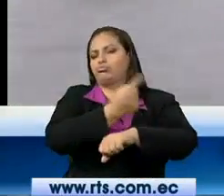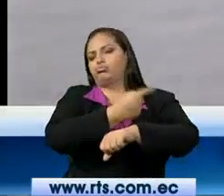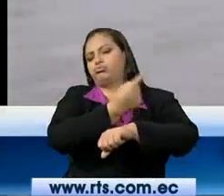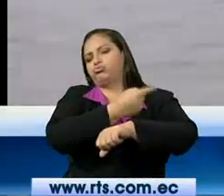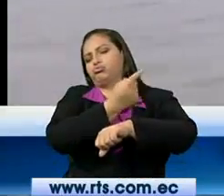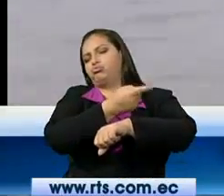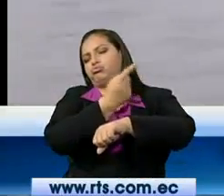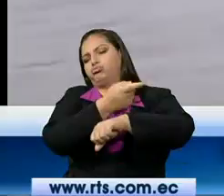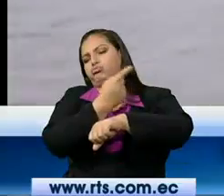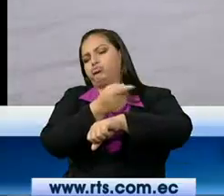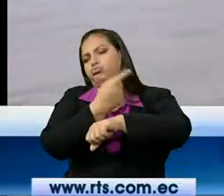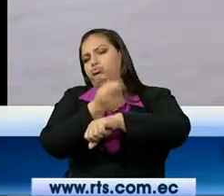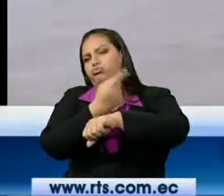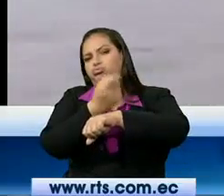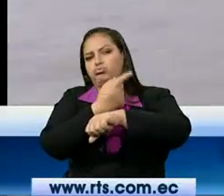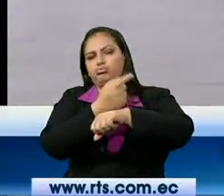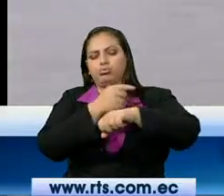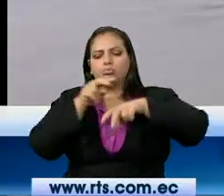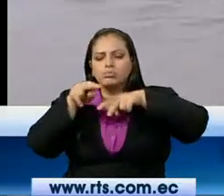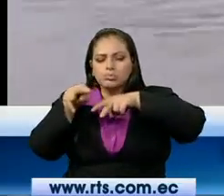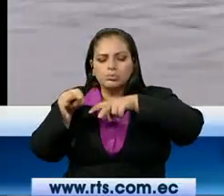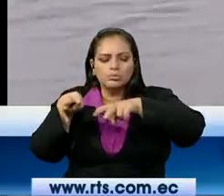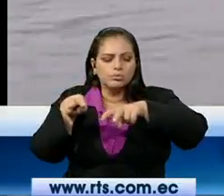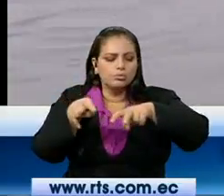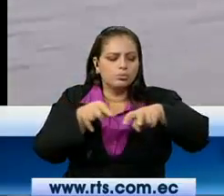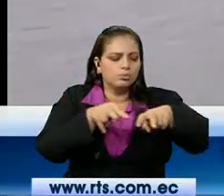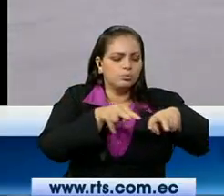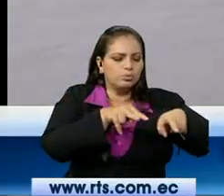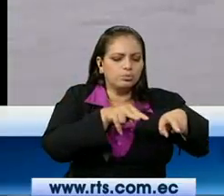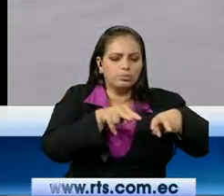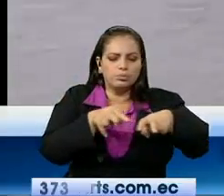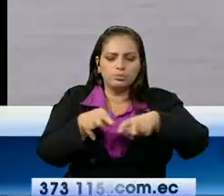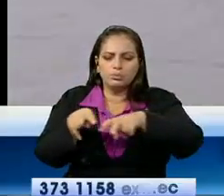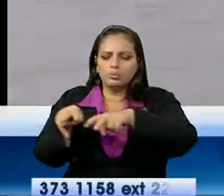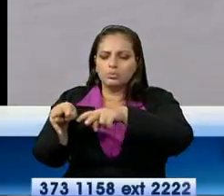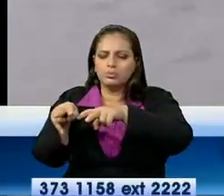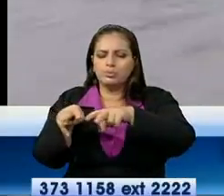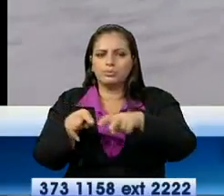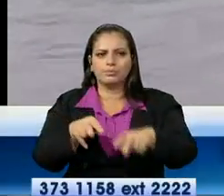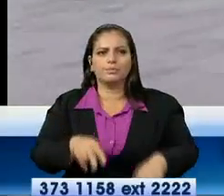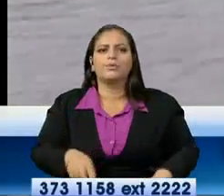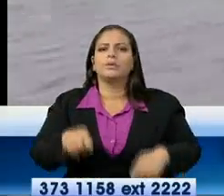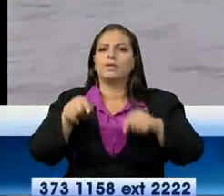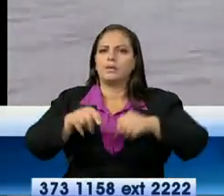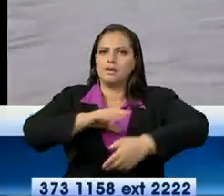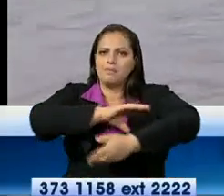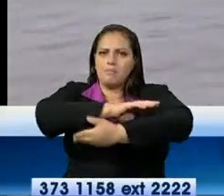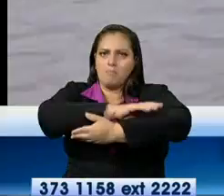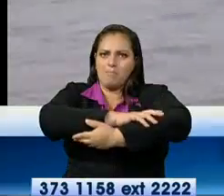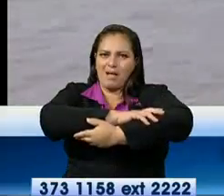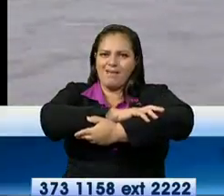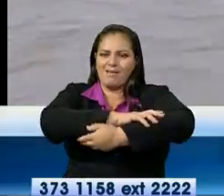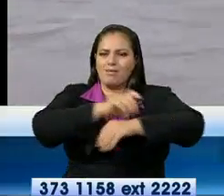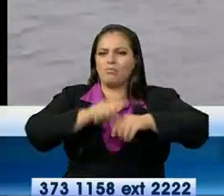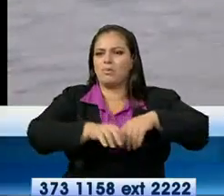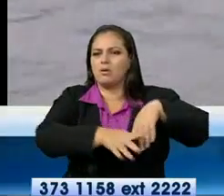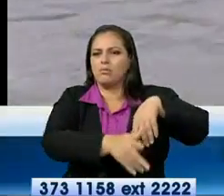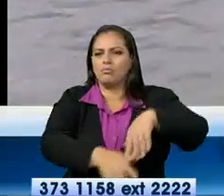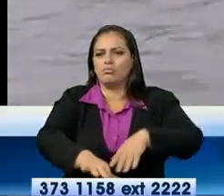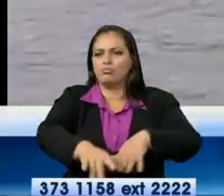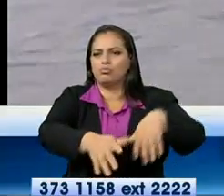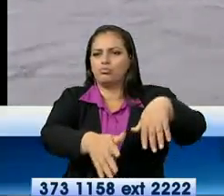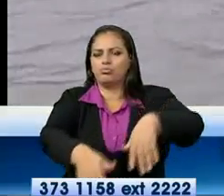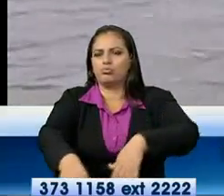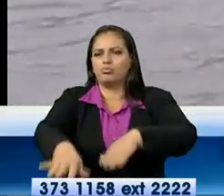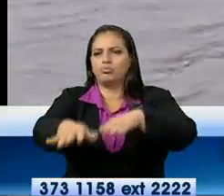tarea que se va a desarrollar a lo largo del río Guayas. Perfecto, muchas gracias al capitán por